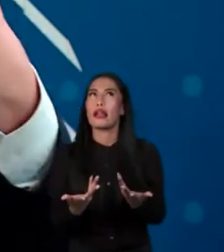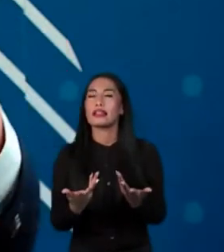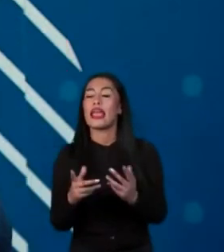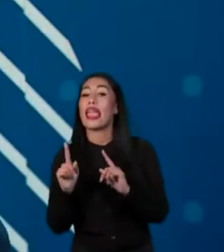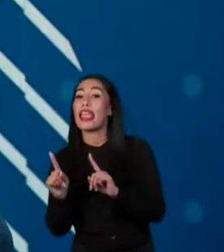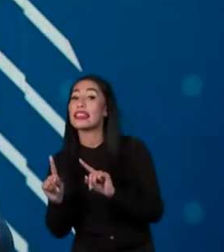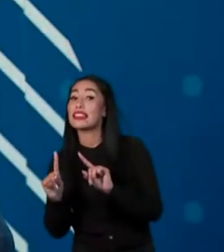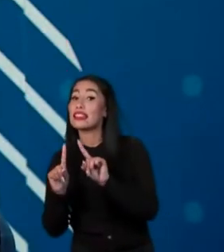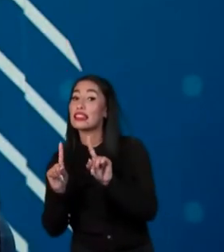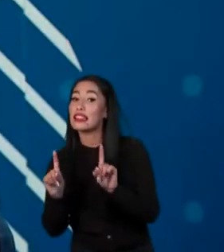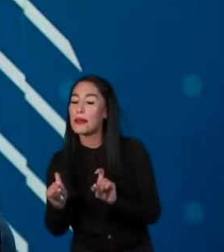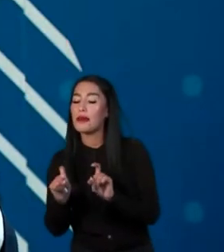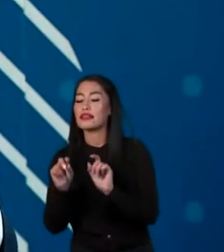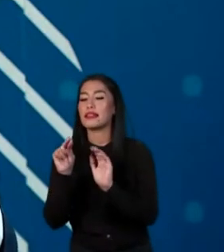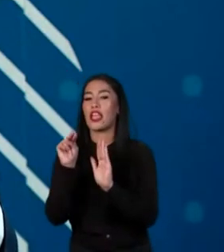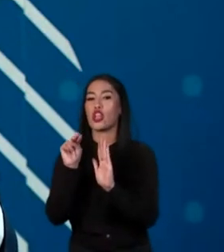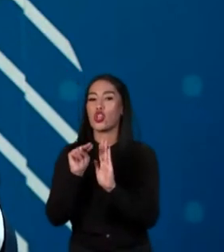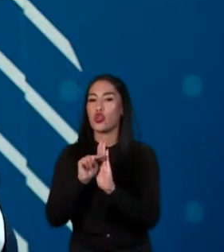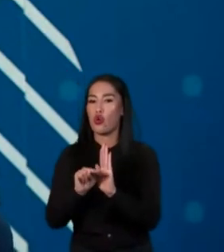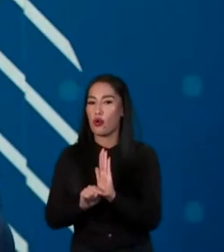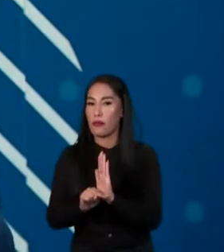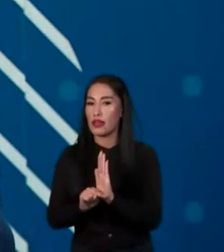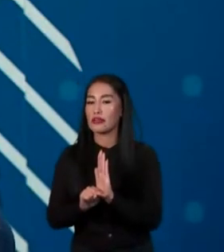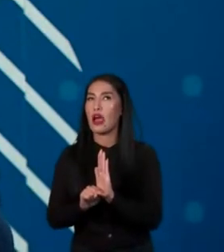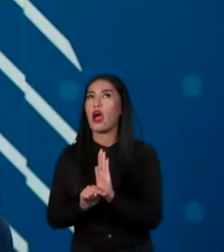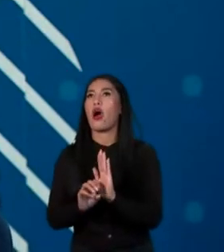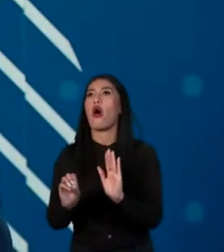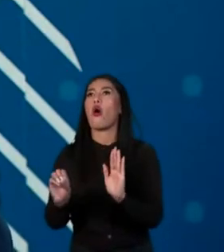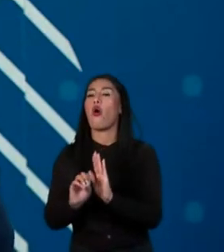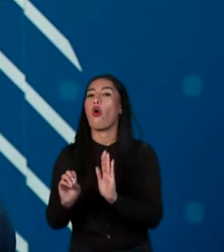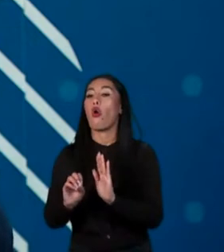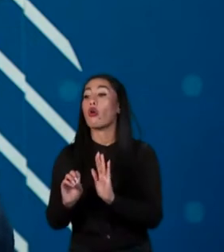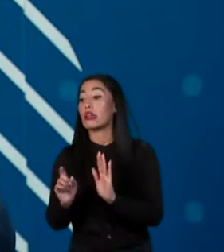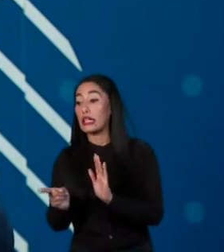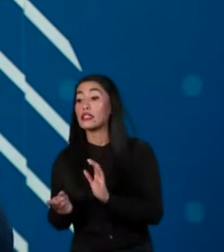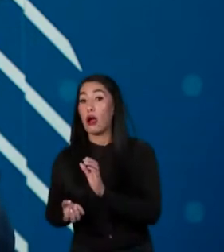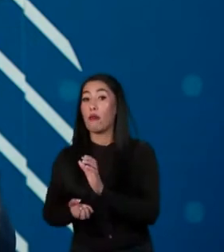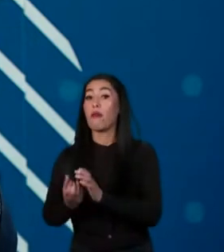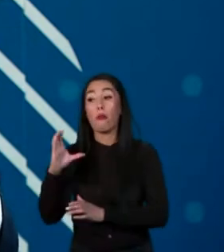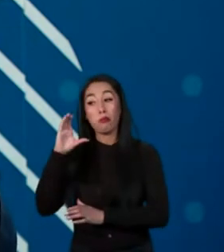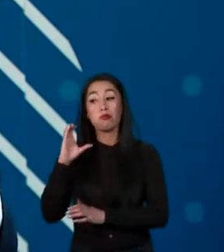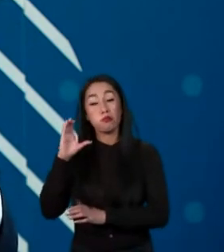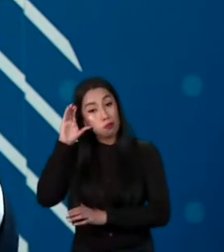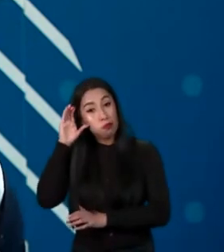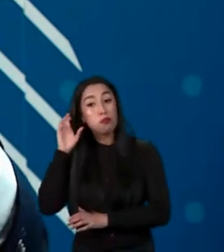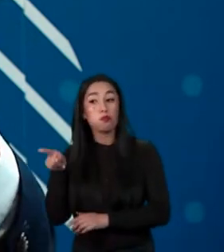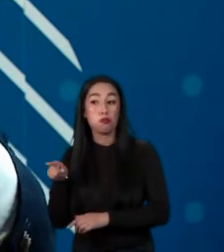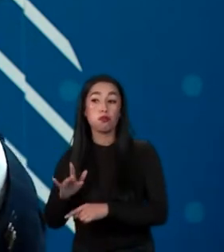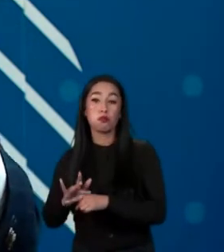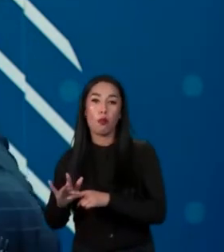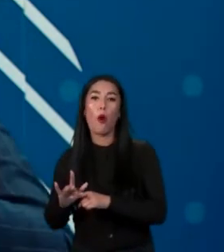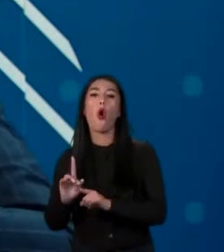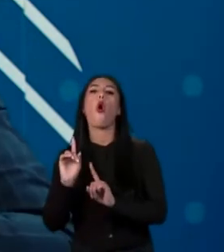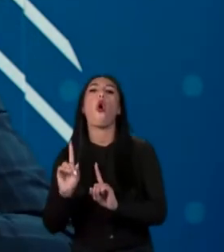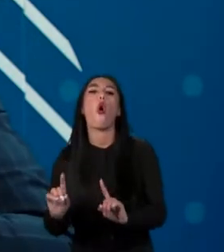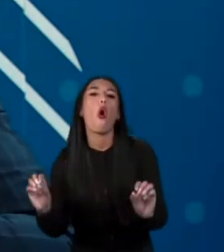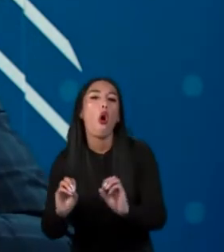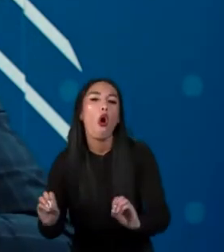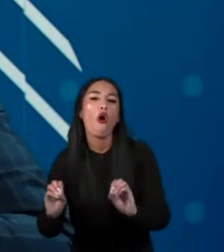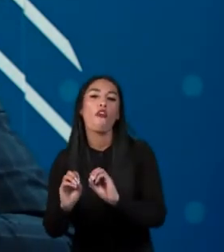normatividad debe por venir y qué retos tiene el sector para seguir allanando la